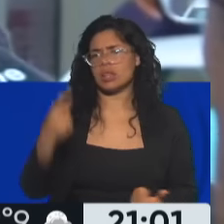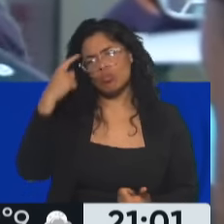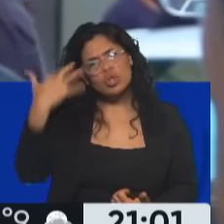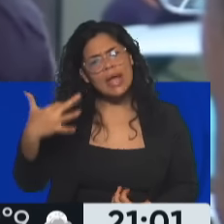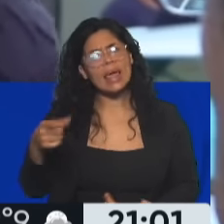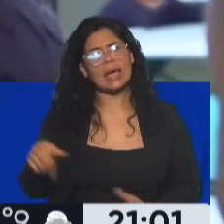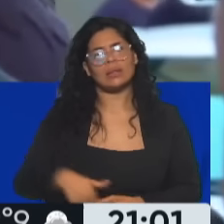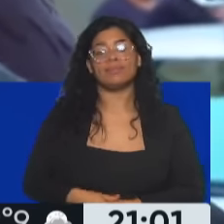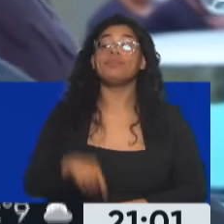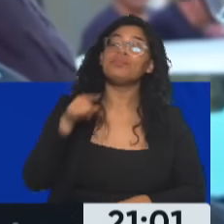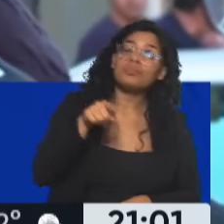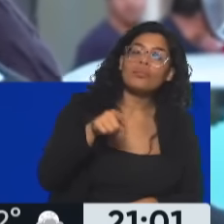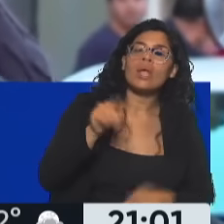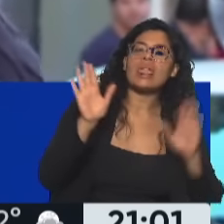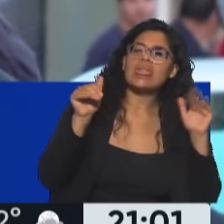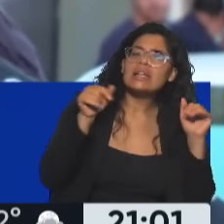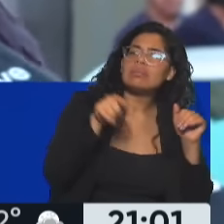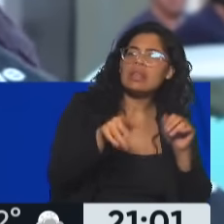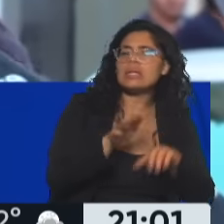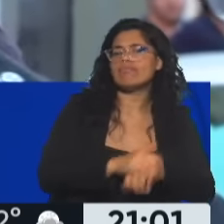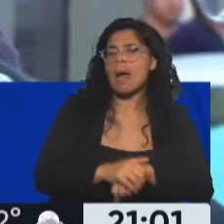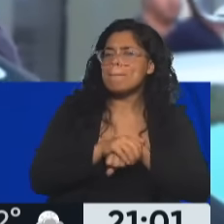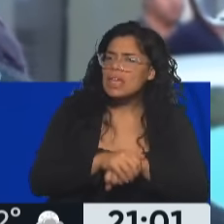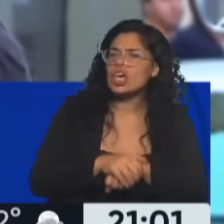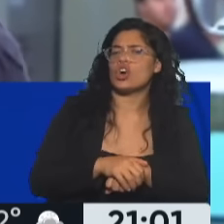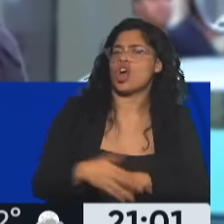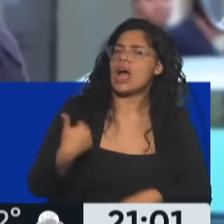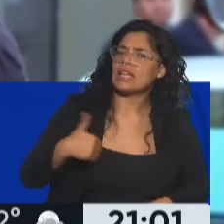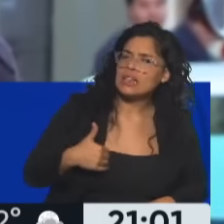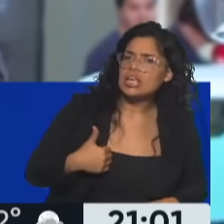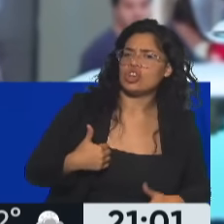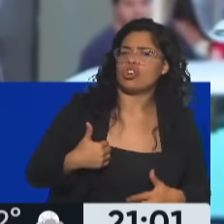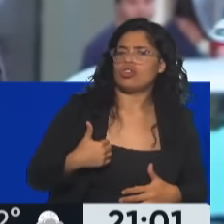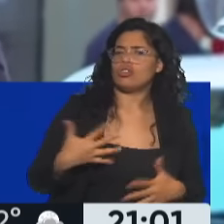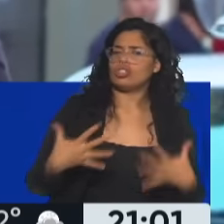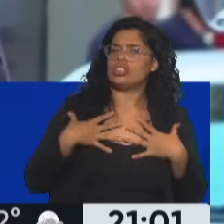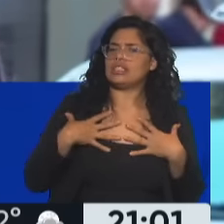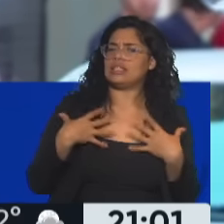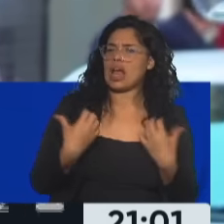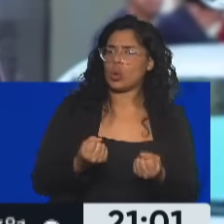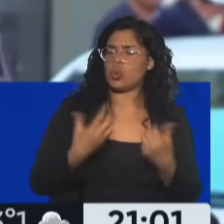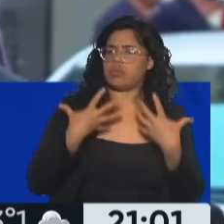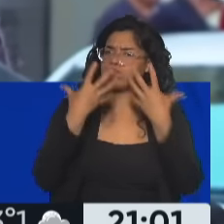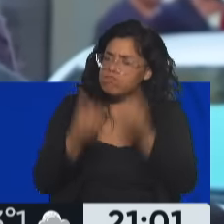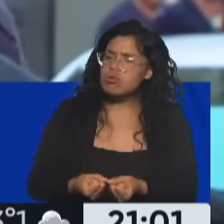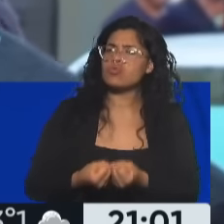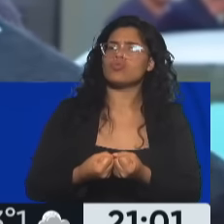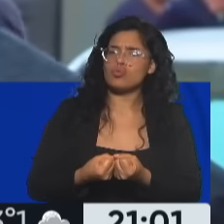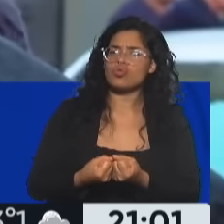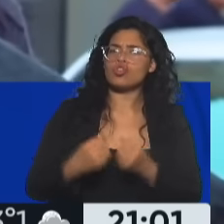un amigo, un argentino que dio muchísimo por la salud, a un compañero